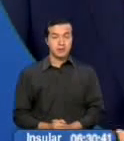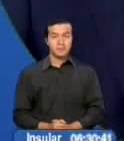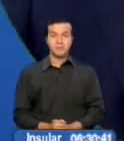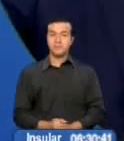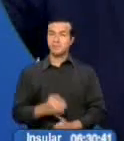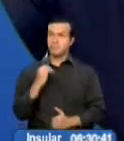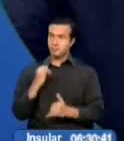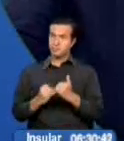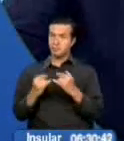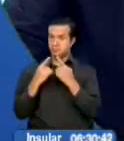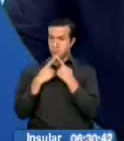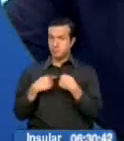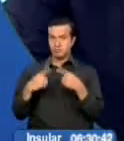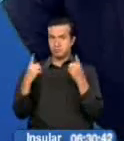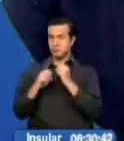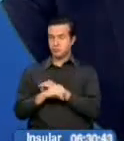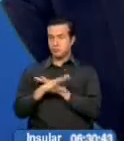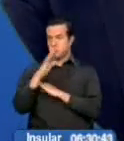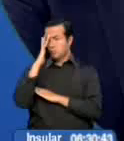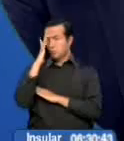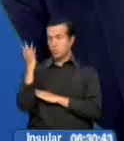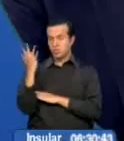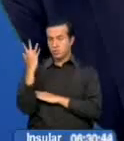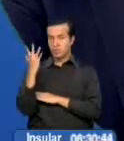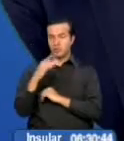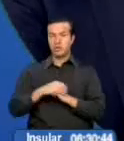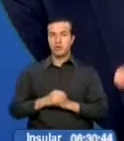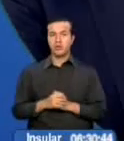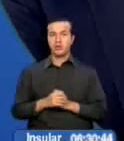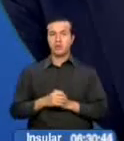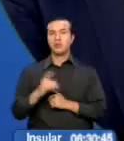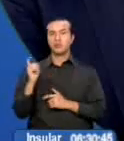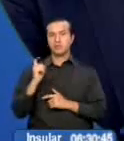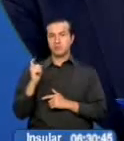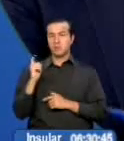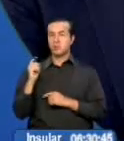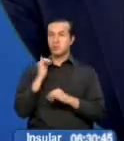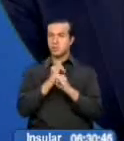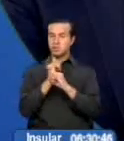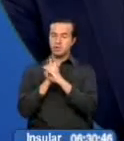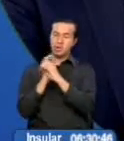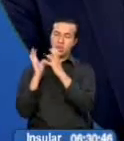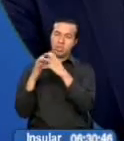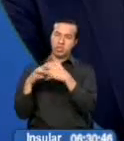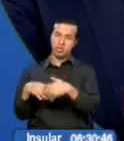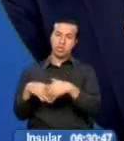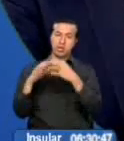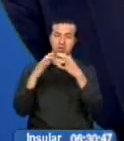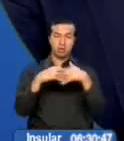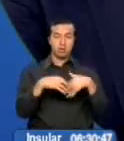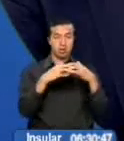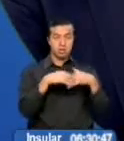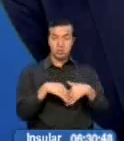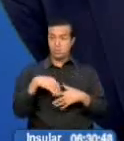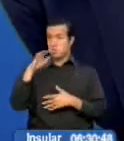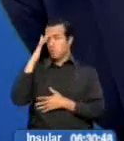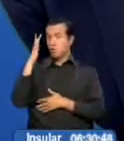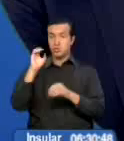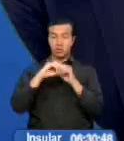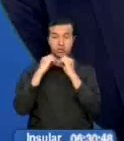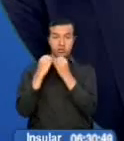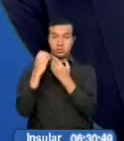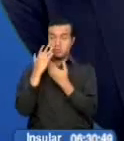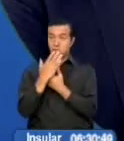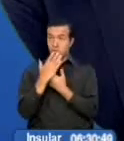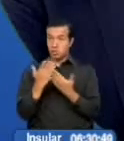tu comentario dice por qué es que se deterioran las instituciones en el país, y es que los partidos y